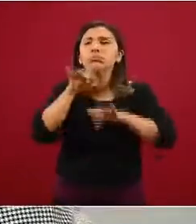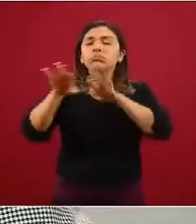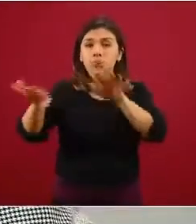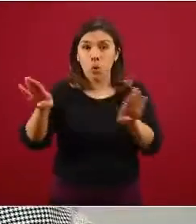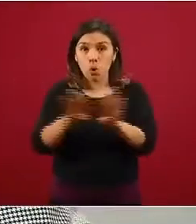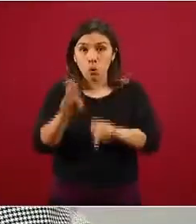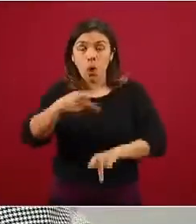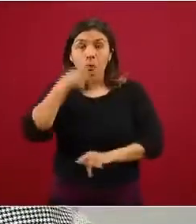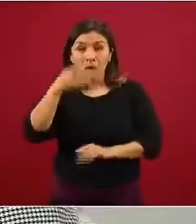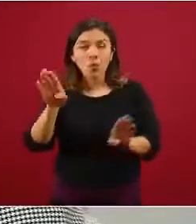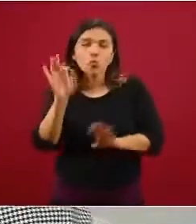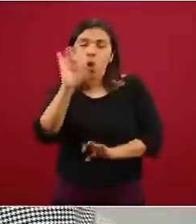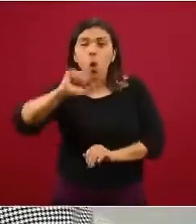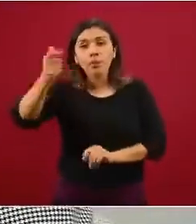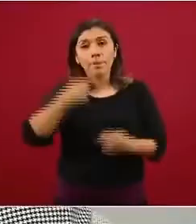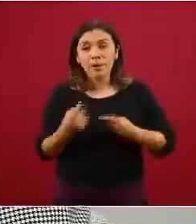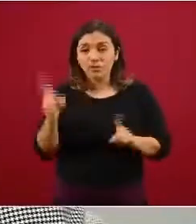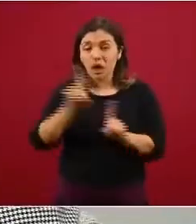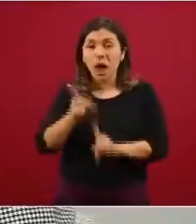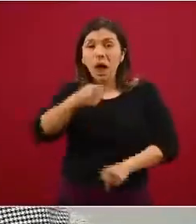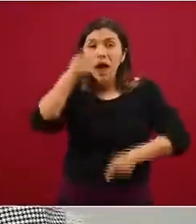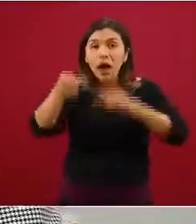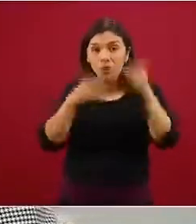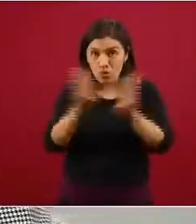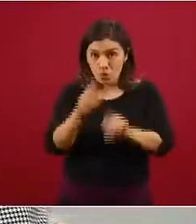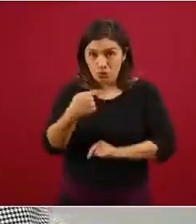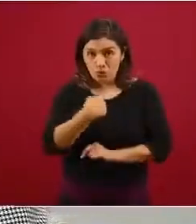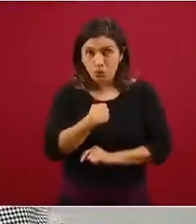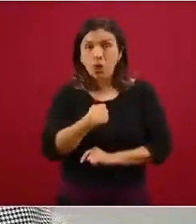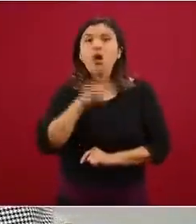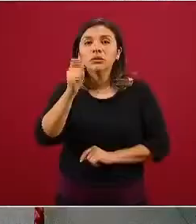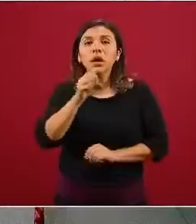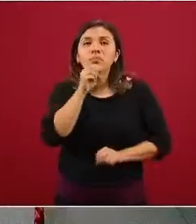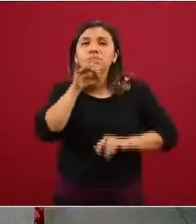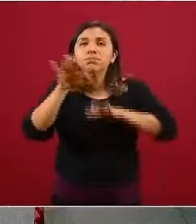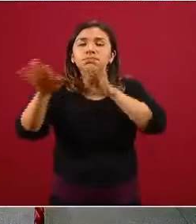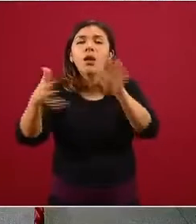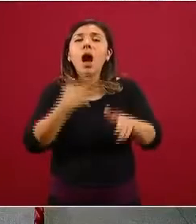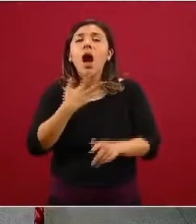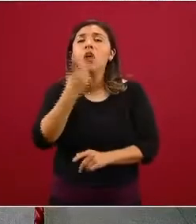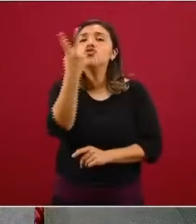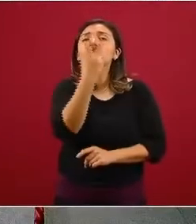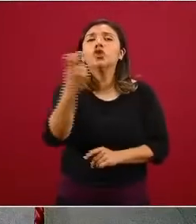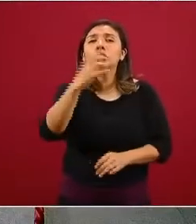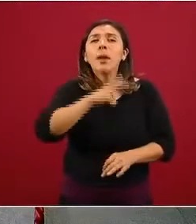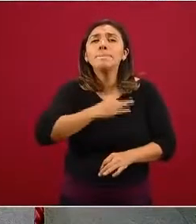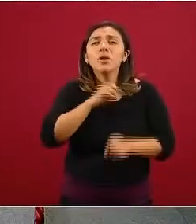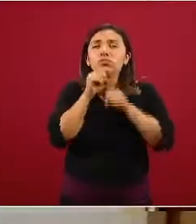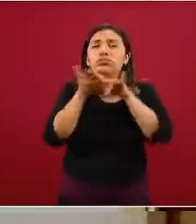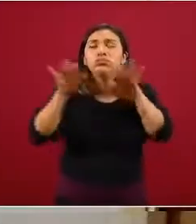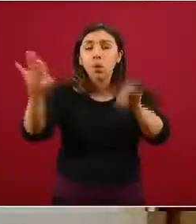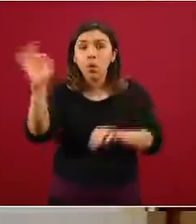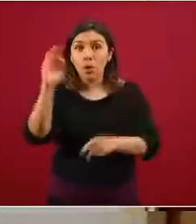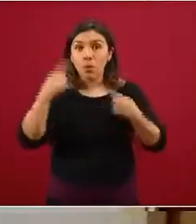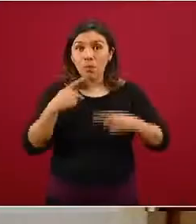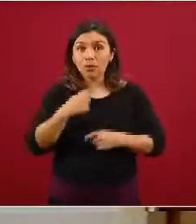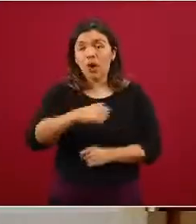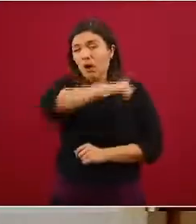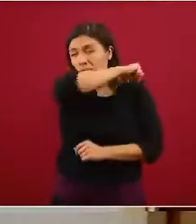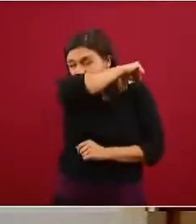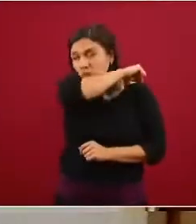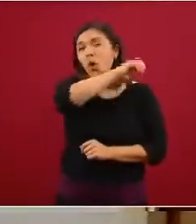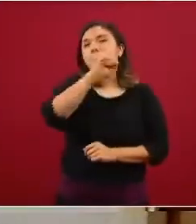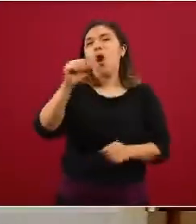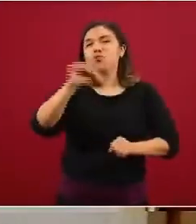hablando como yo, emitimos 200 partículas cada vez que lo hacemos. Cuando alguien estornuda o